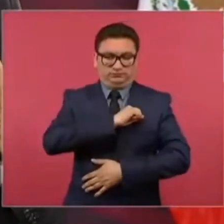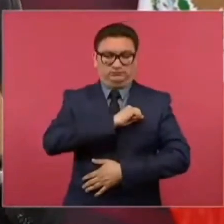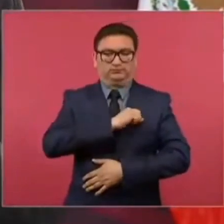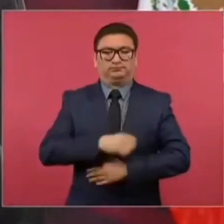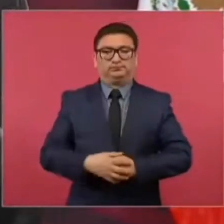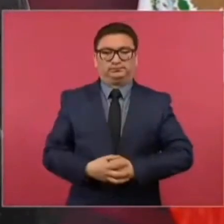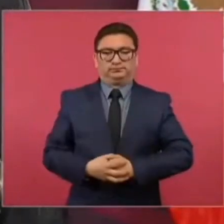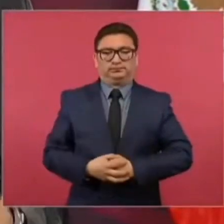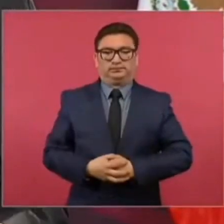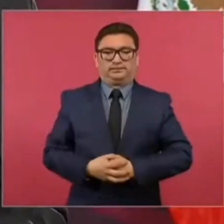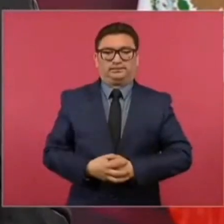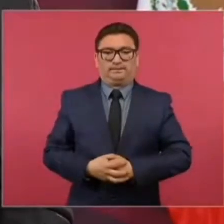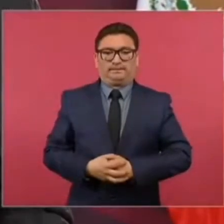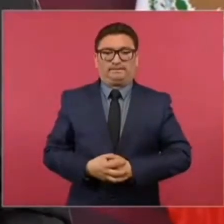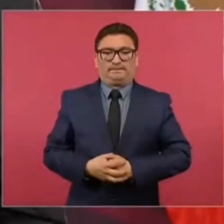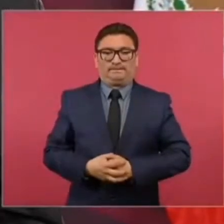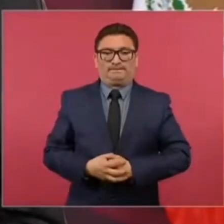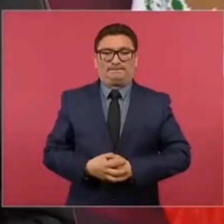Se